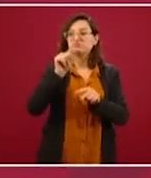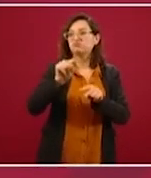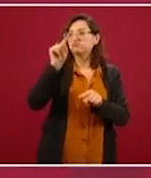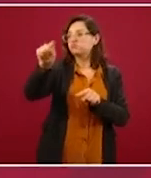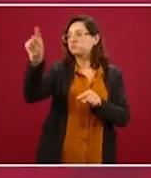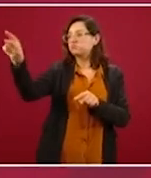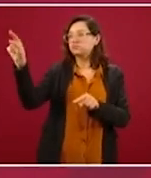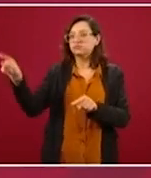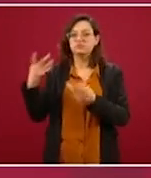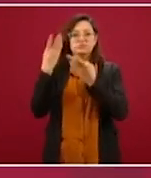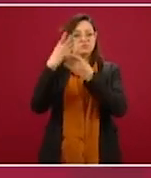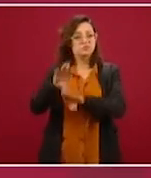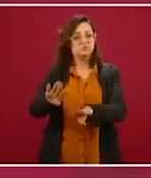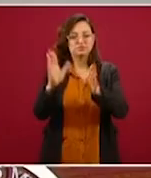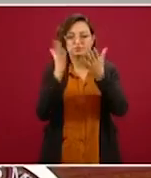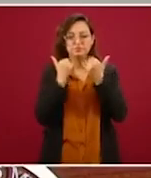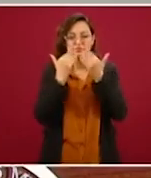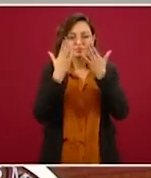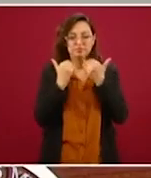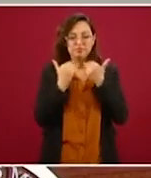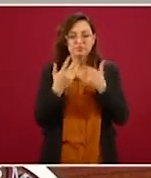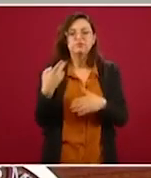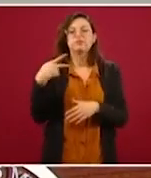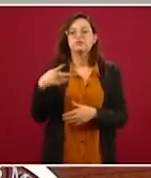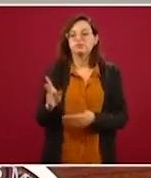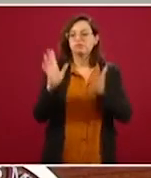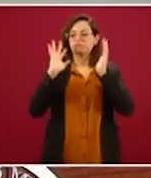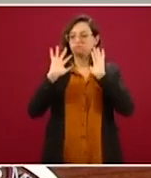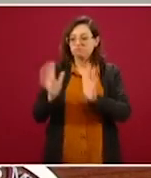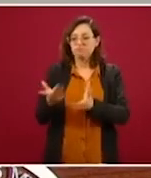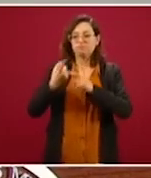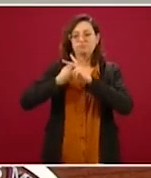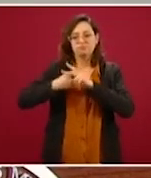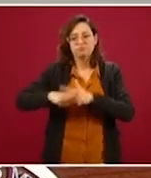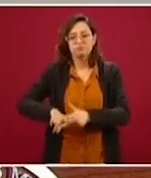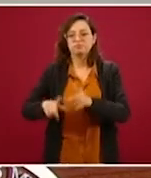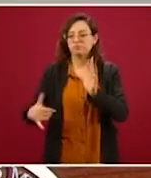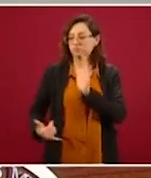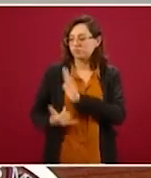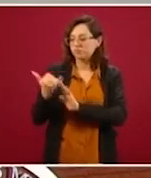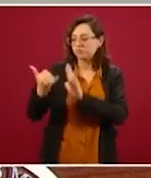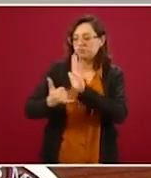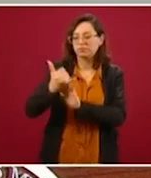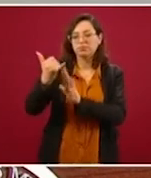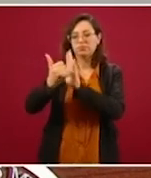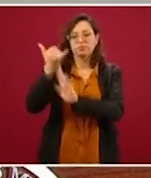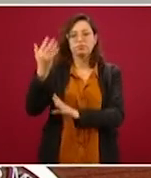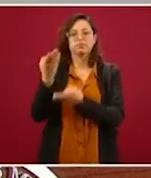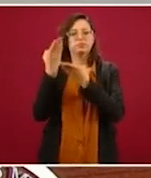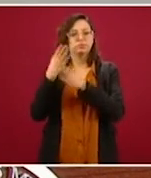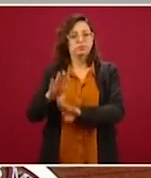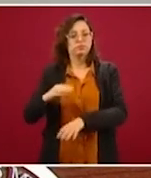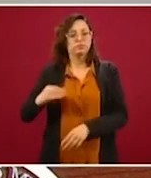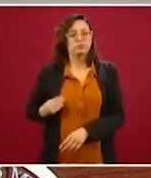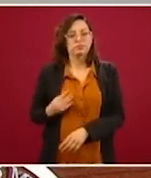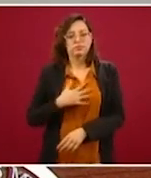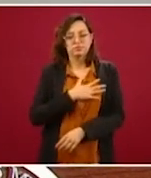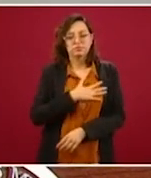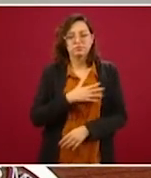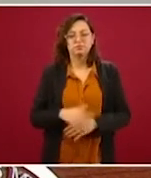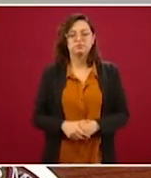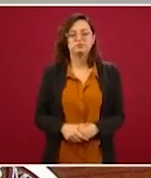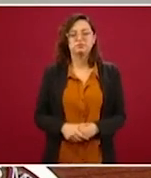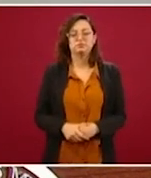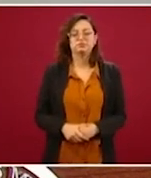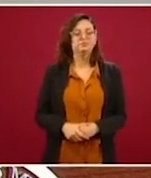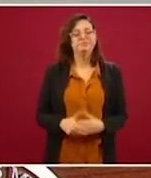sucursales bancarias, pero ya empezamos a construir las sucursales del Banco de Bienestar. Eso